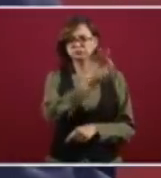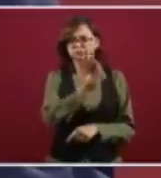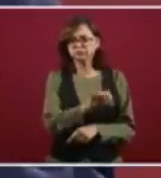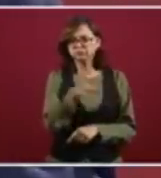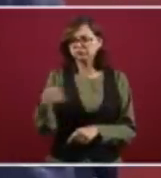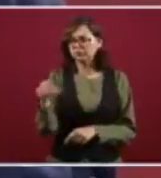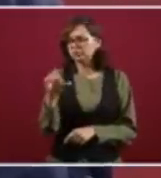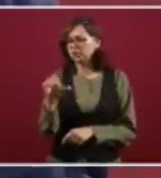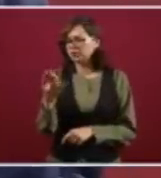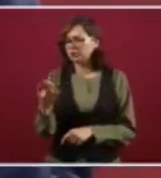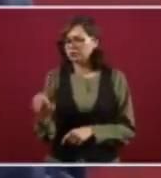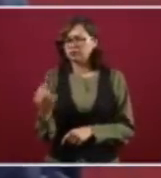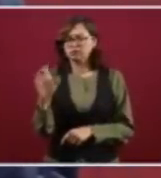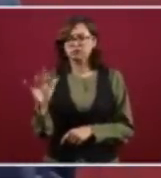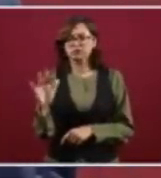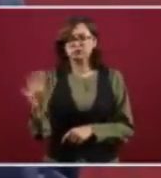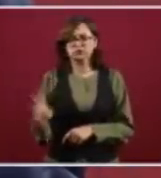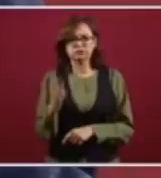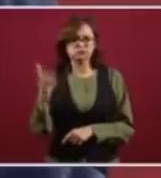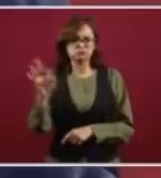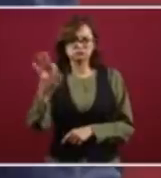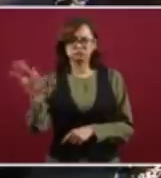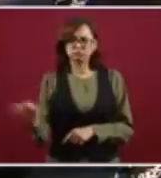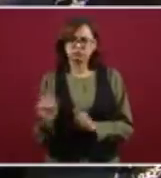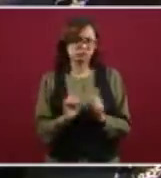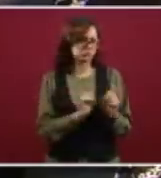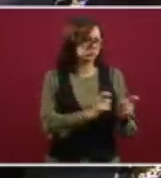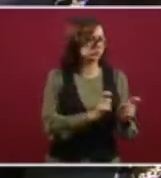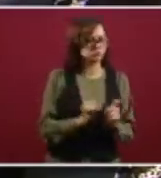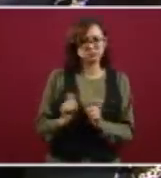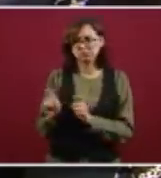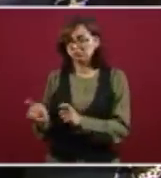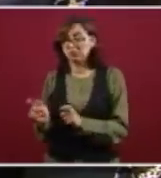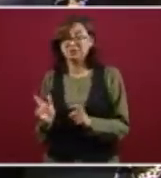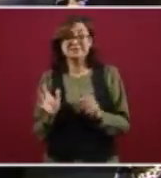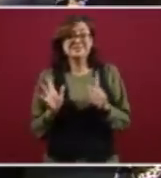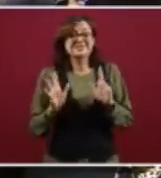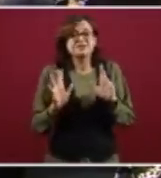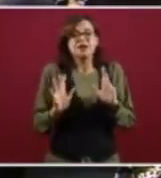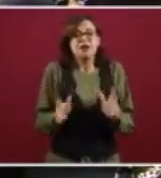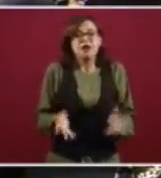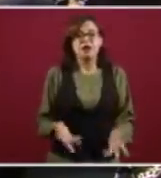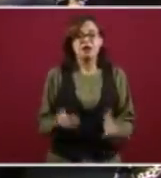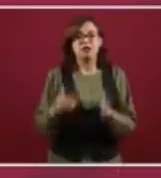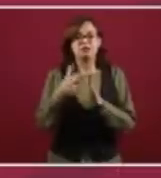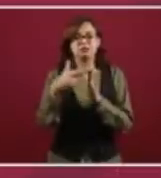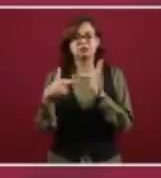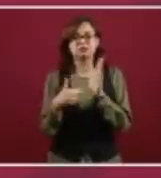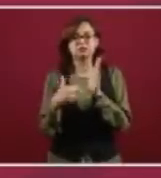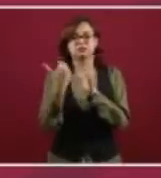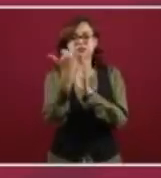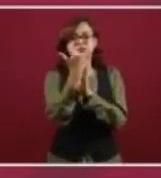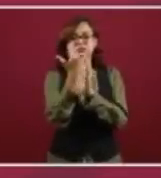de Electricidad el 54. Entonces, son reglas claras.